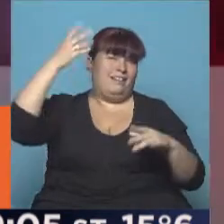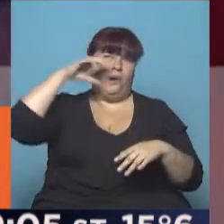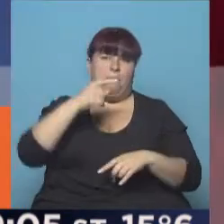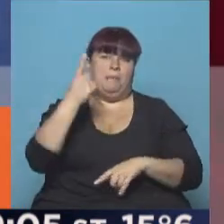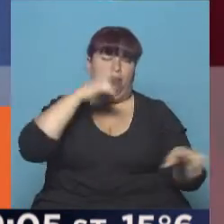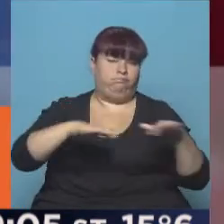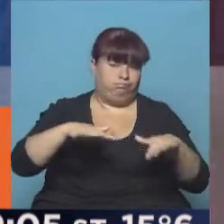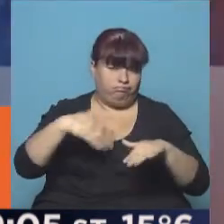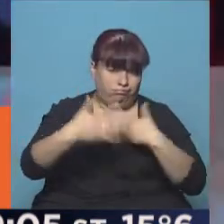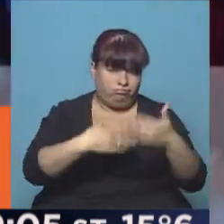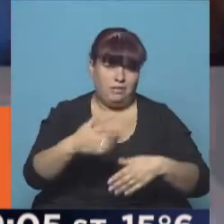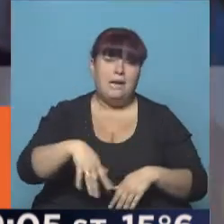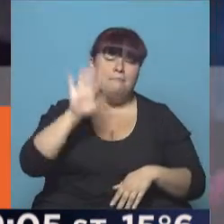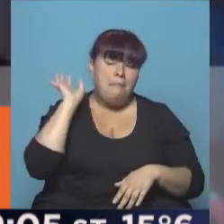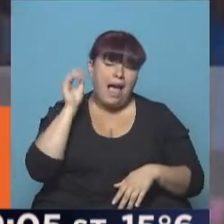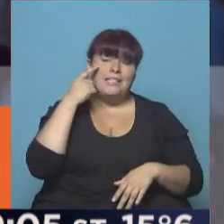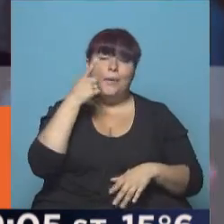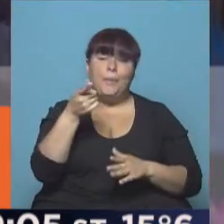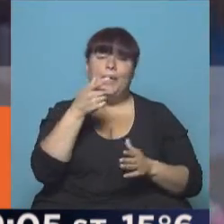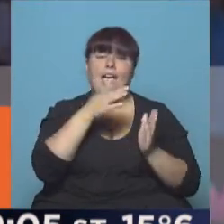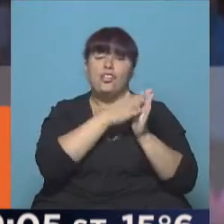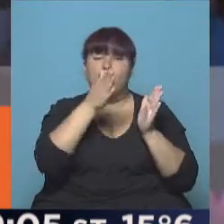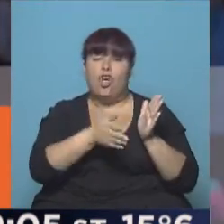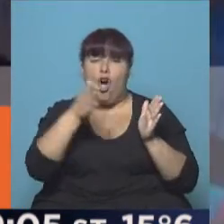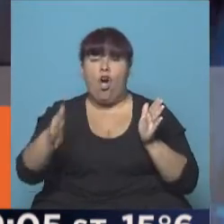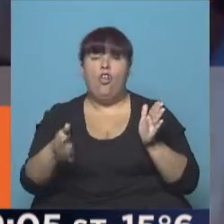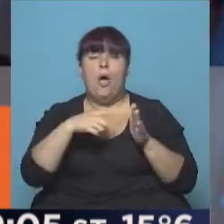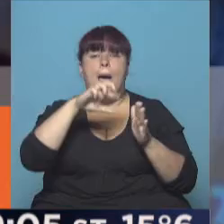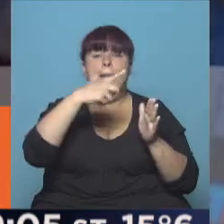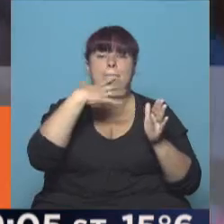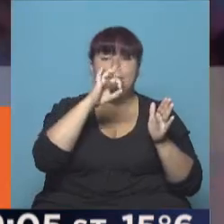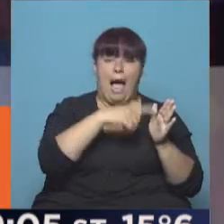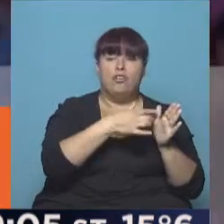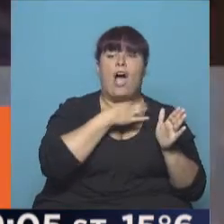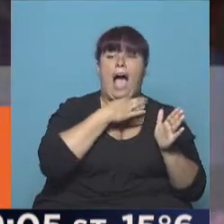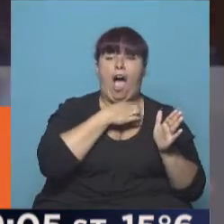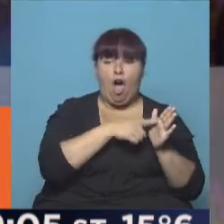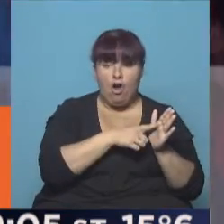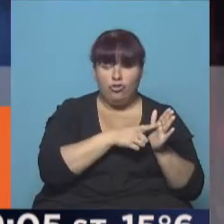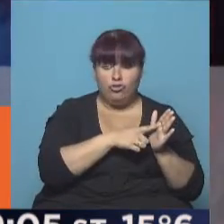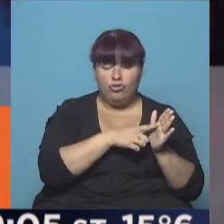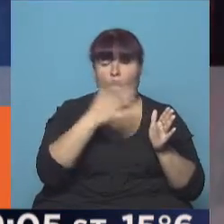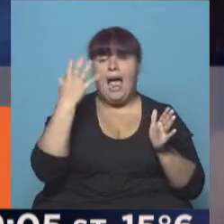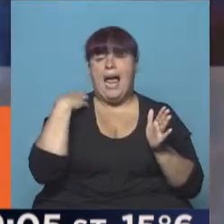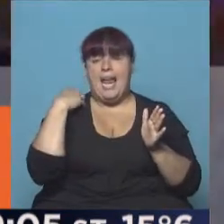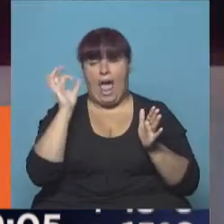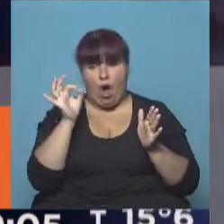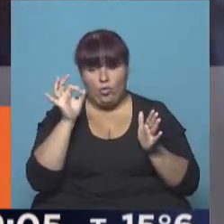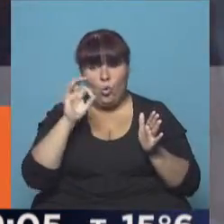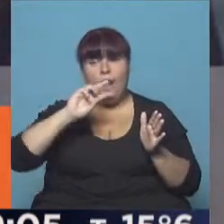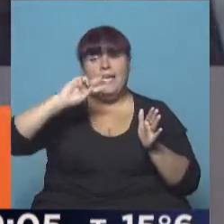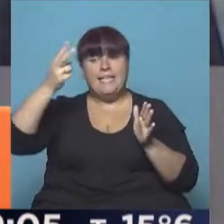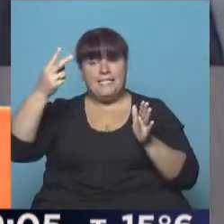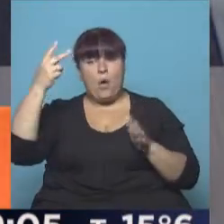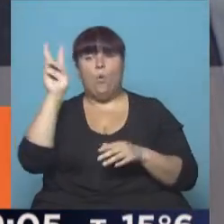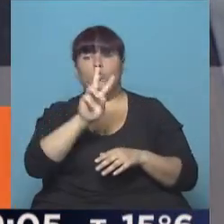¿no? Sobre todo si uno ve la secuencia desde las PASO de agosto, la general de octubre y el balotaje